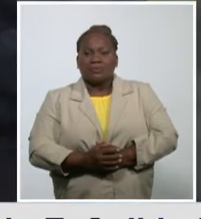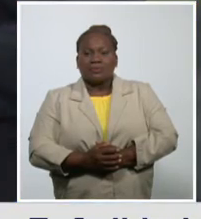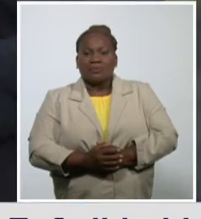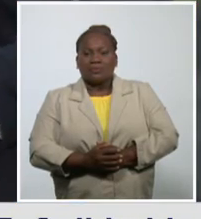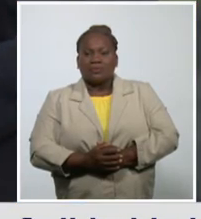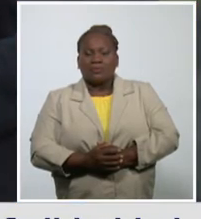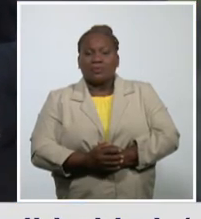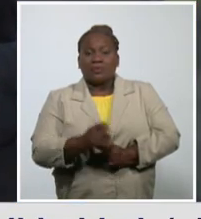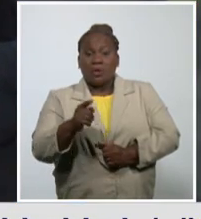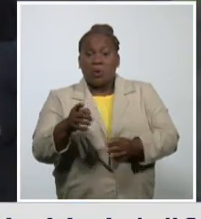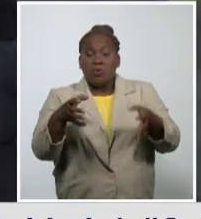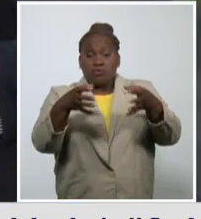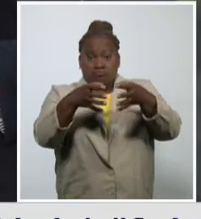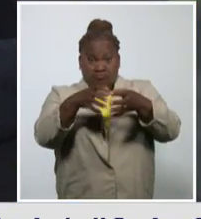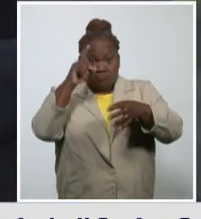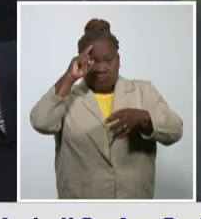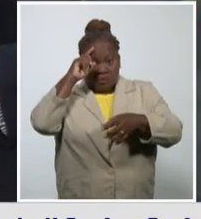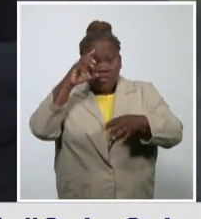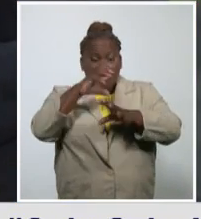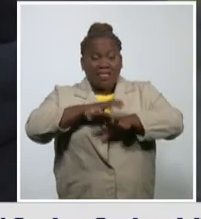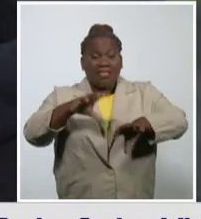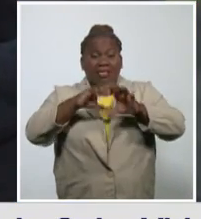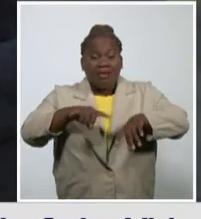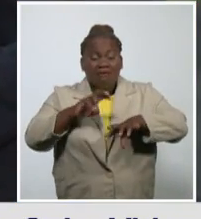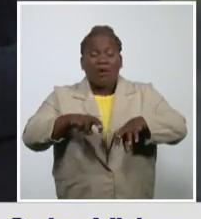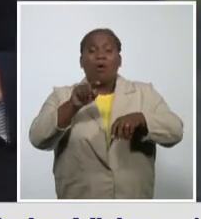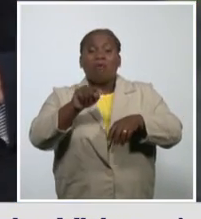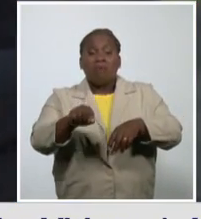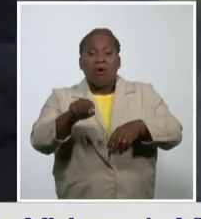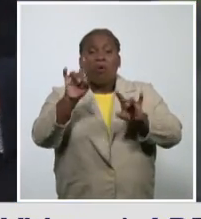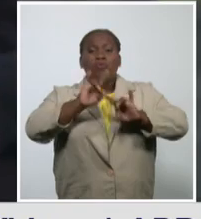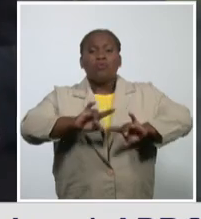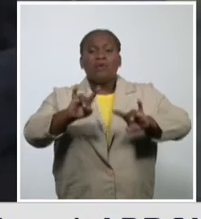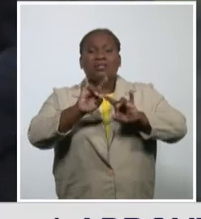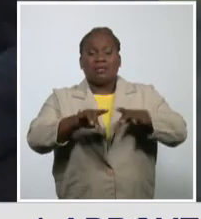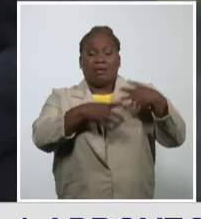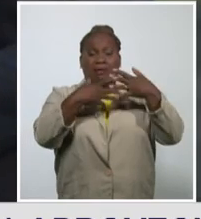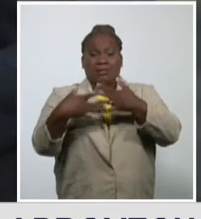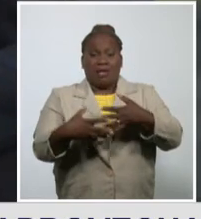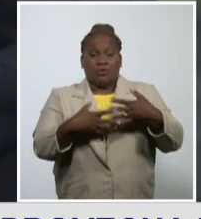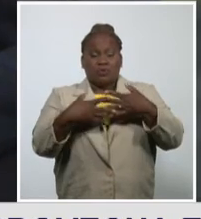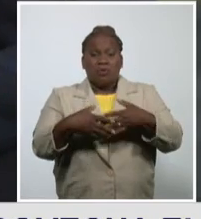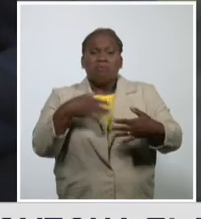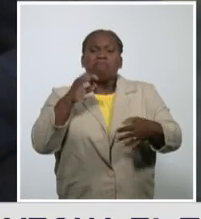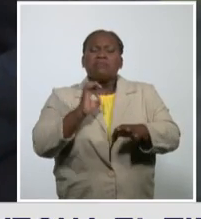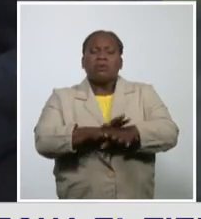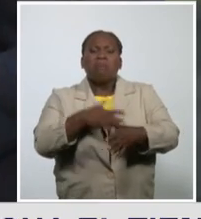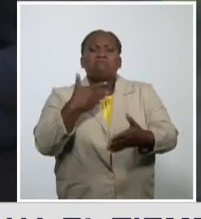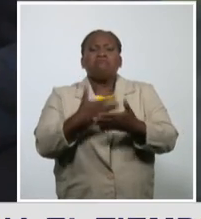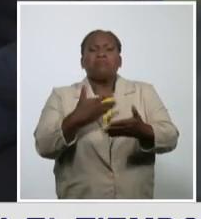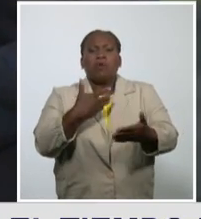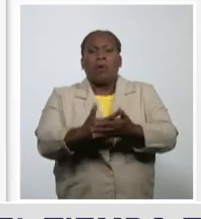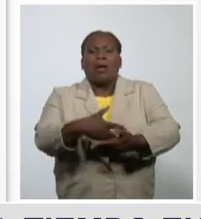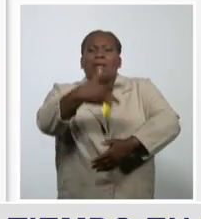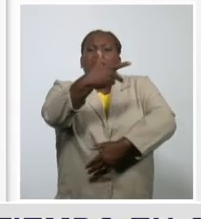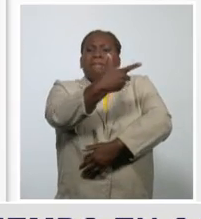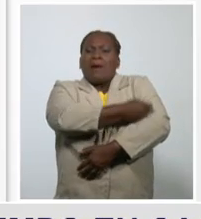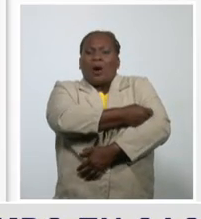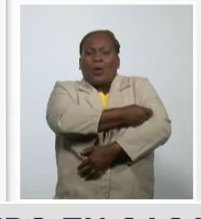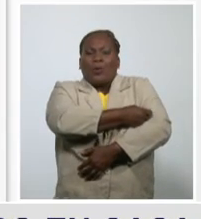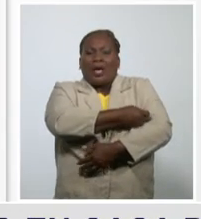Un equipo de científicos de la Universidad de Oxford en Reino Unido comenzó a probar en seres humanos una vacuna preventiva para la